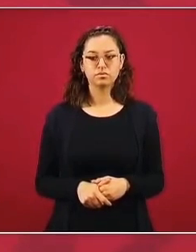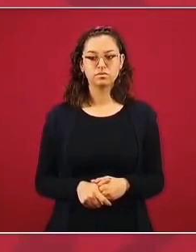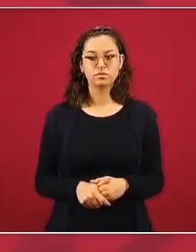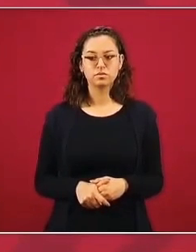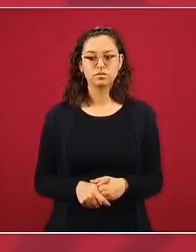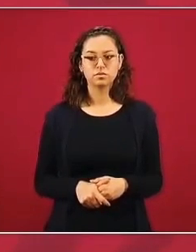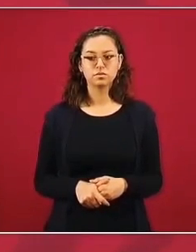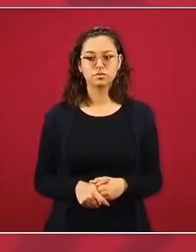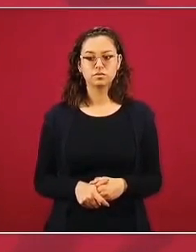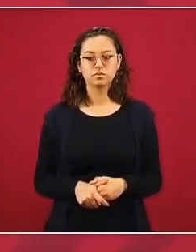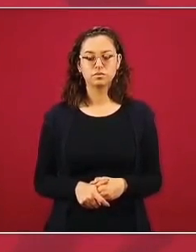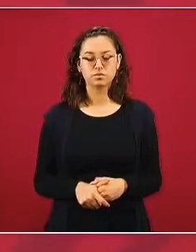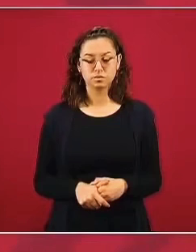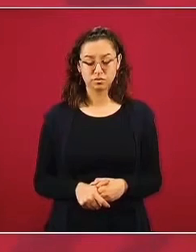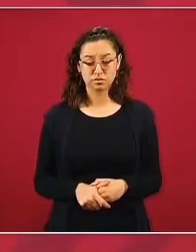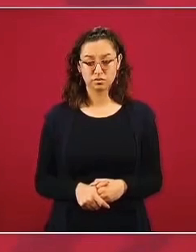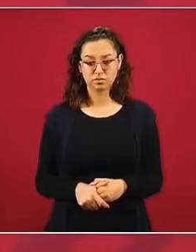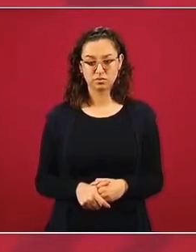diferencias